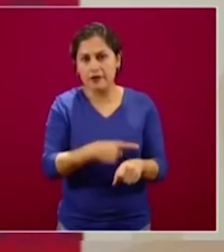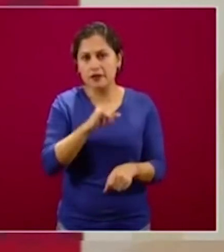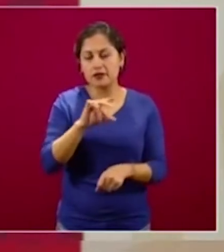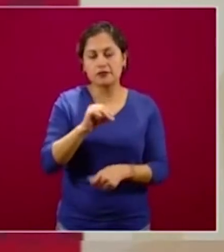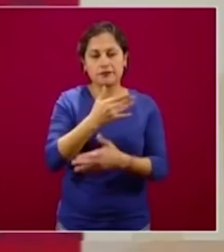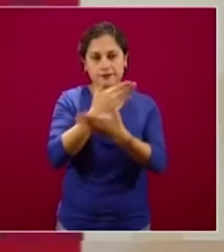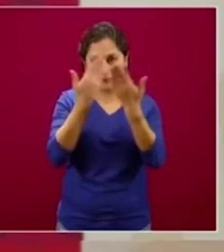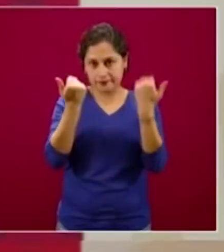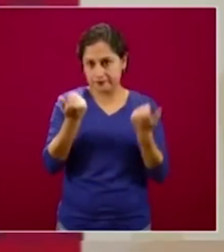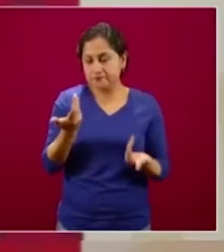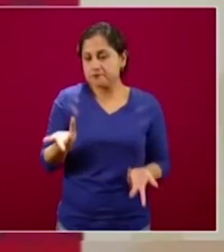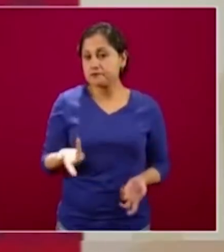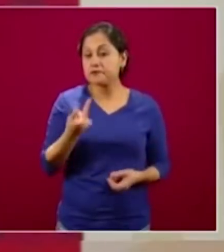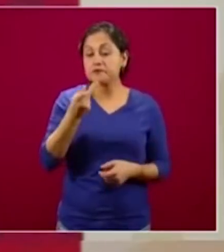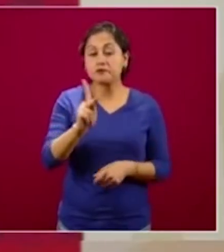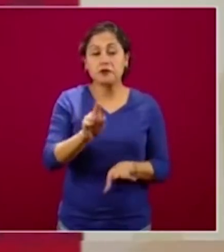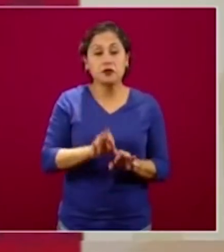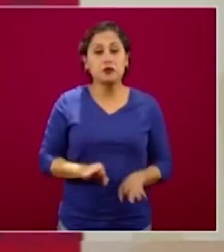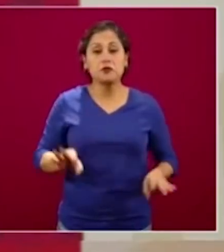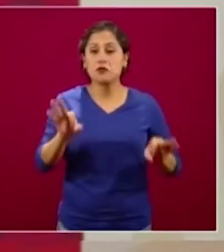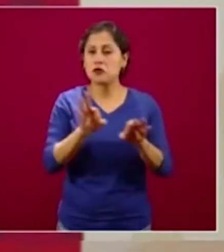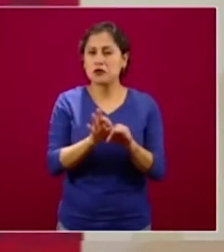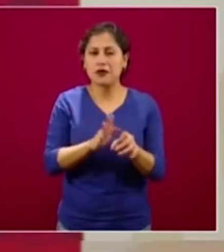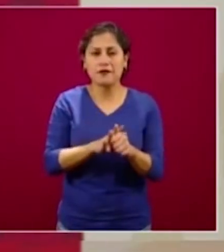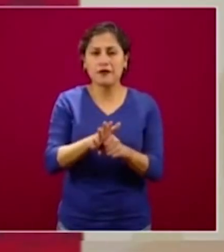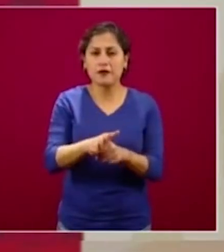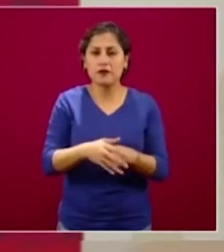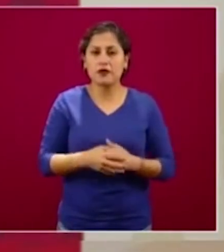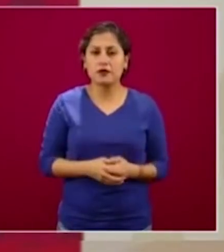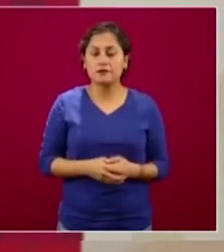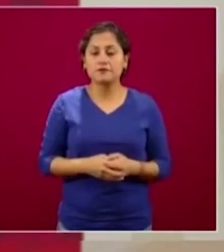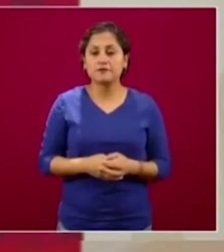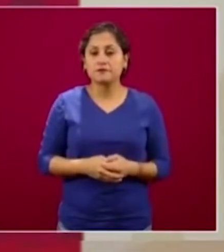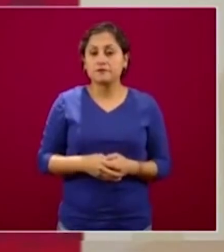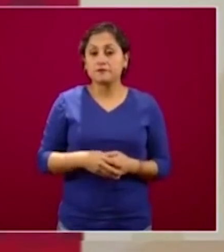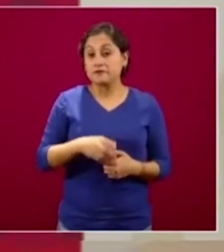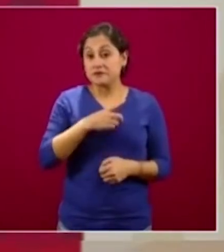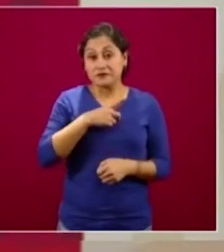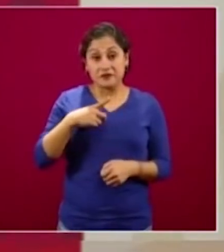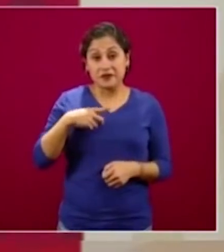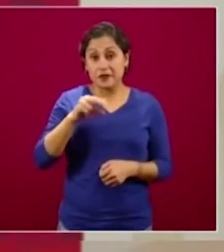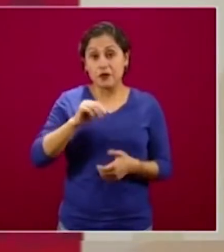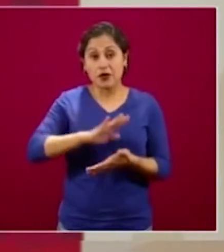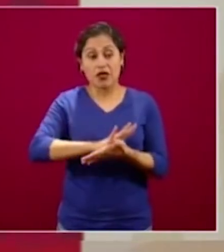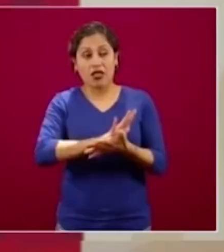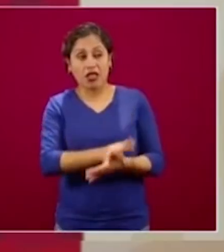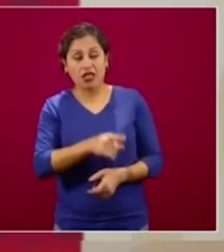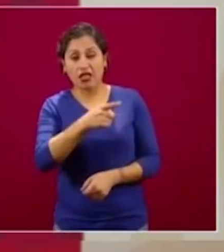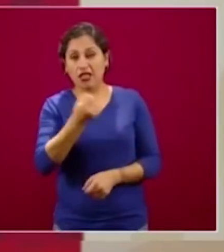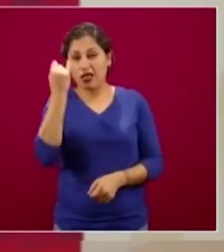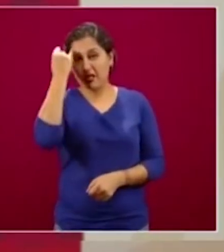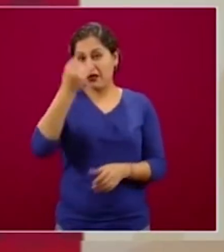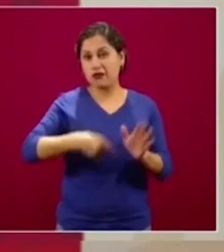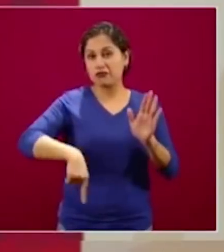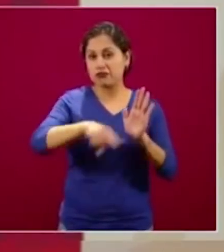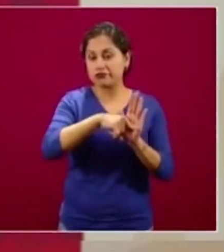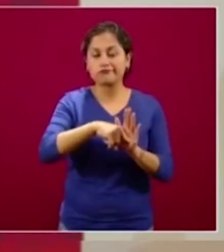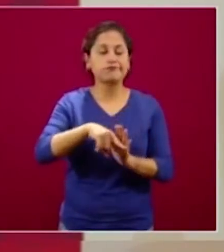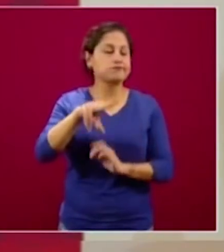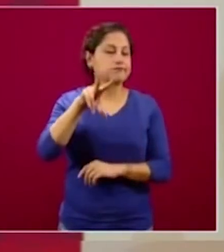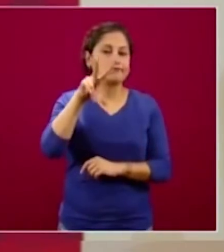lugar, es importantísimo no incurrir en una actitud de discriminación, de estigma, de rechazo. Con